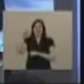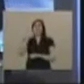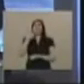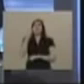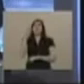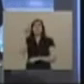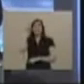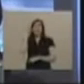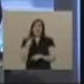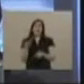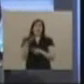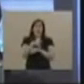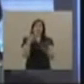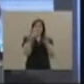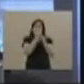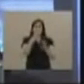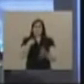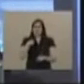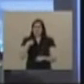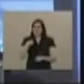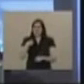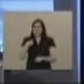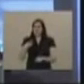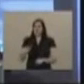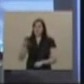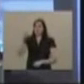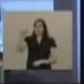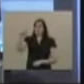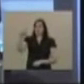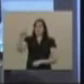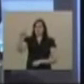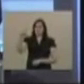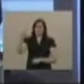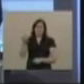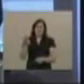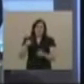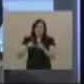Yo me subí al colectivo cuando estaban los colectivos acá y para poner la tarjeta del SUBE.